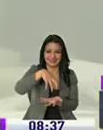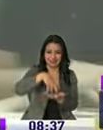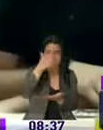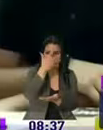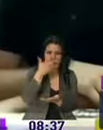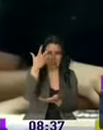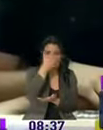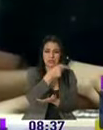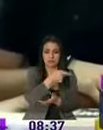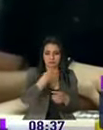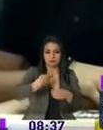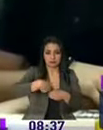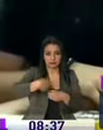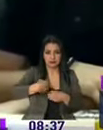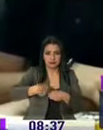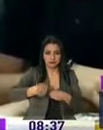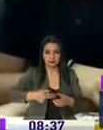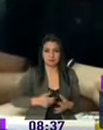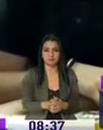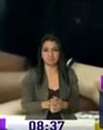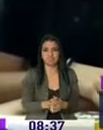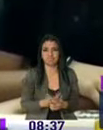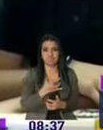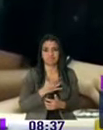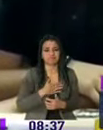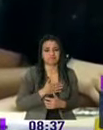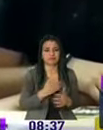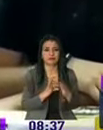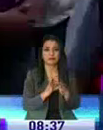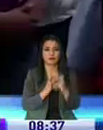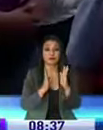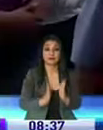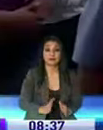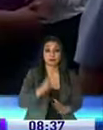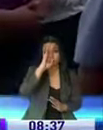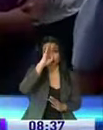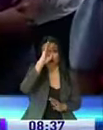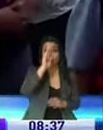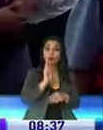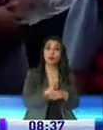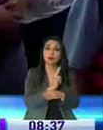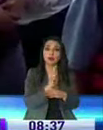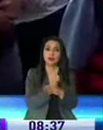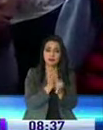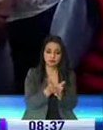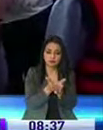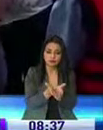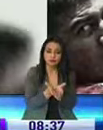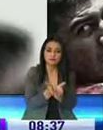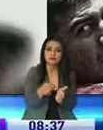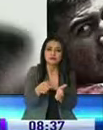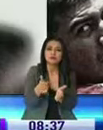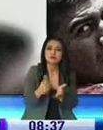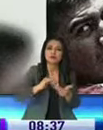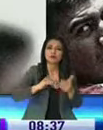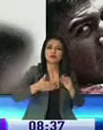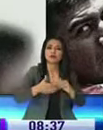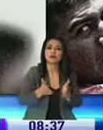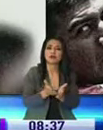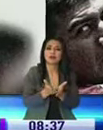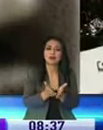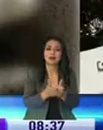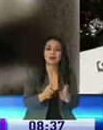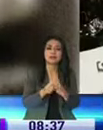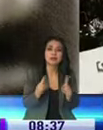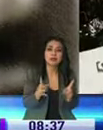Sí, lamentablemente nuestros compañeros policías utilizaron un transporte fluvial comunitario.